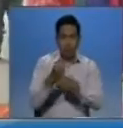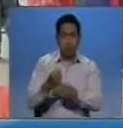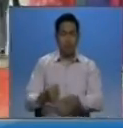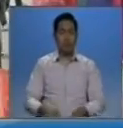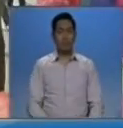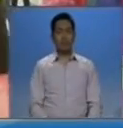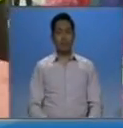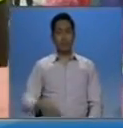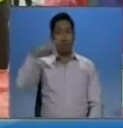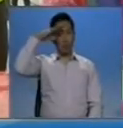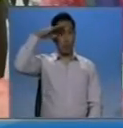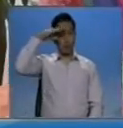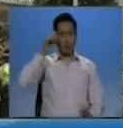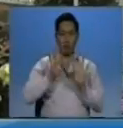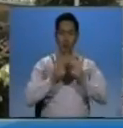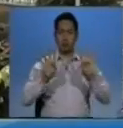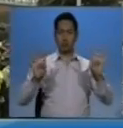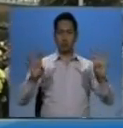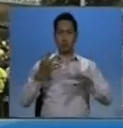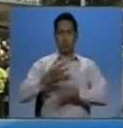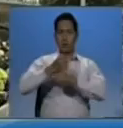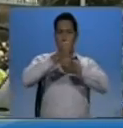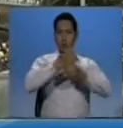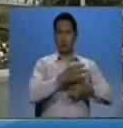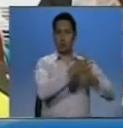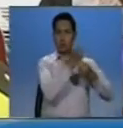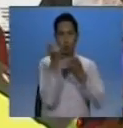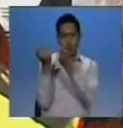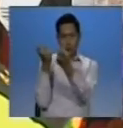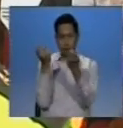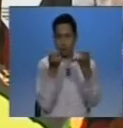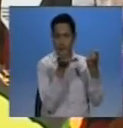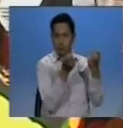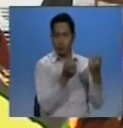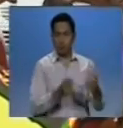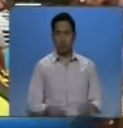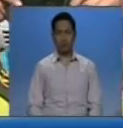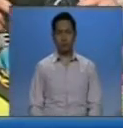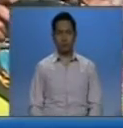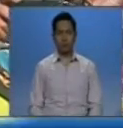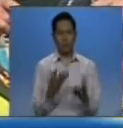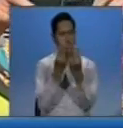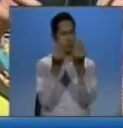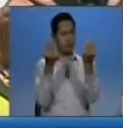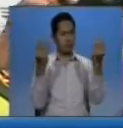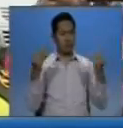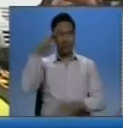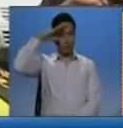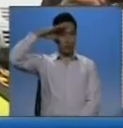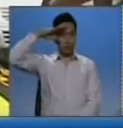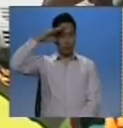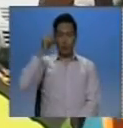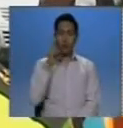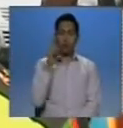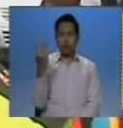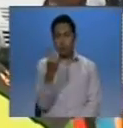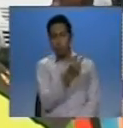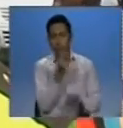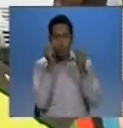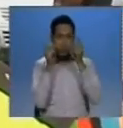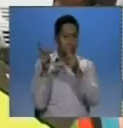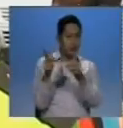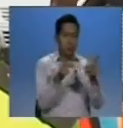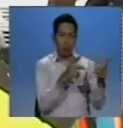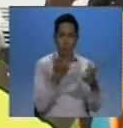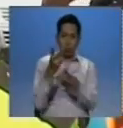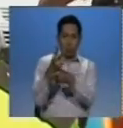sus efectivos para precautelar la seguridad de los manifestantes. Hay gran cantidad de personal, oficiales, clase y policías que está apostados en